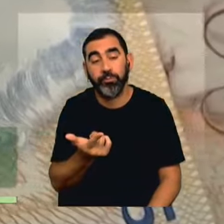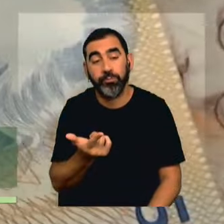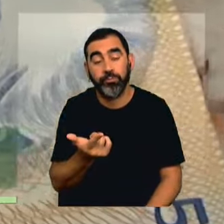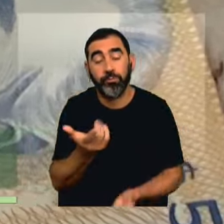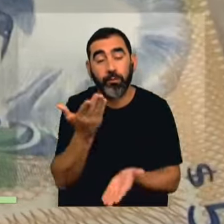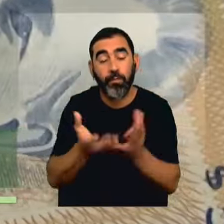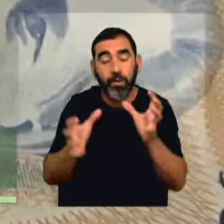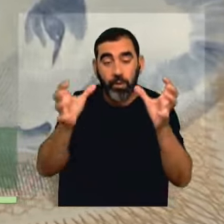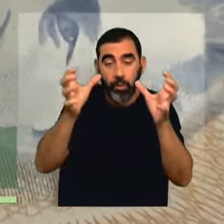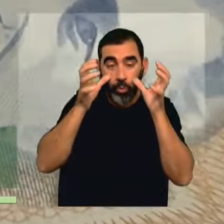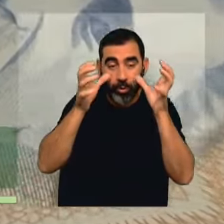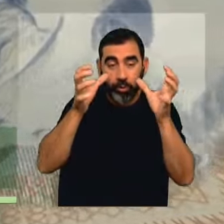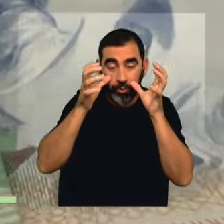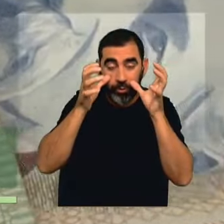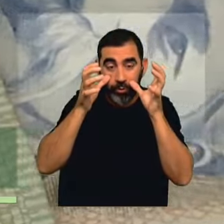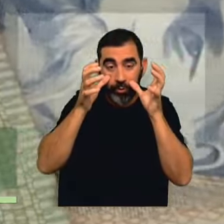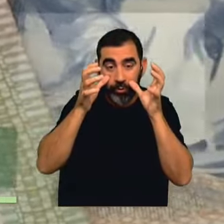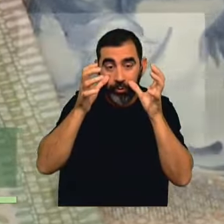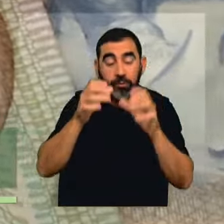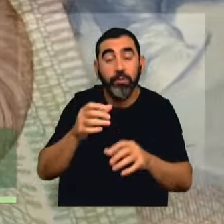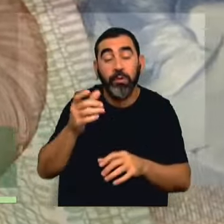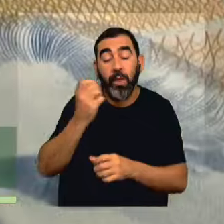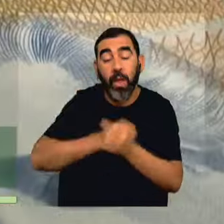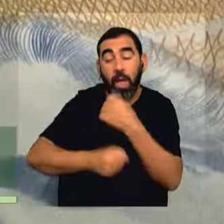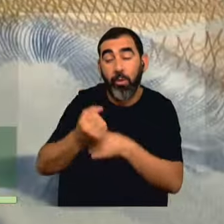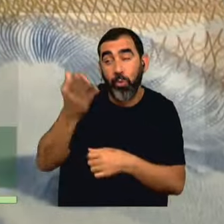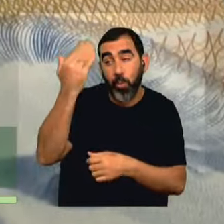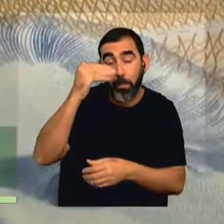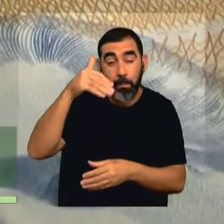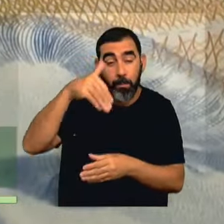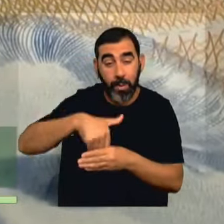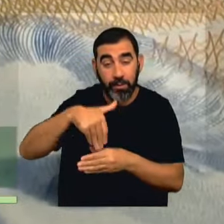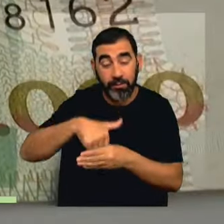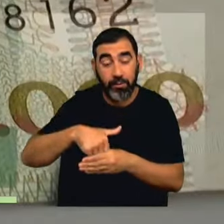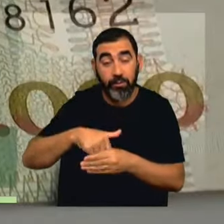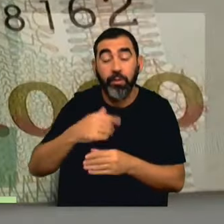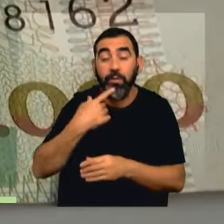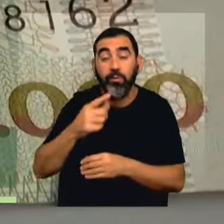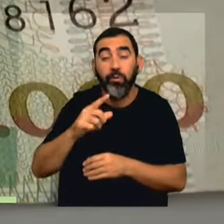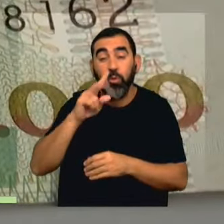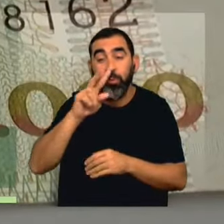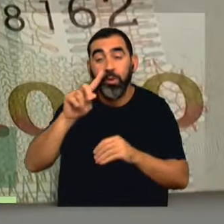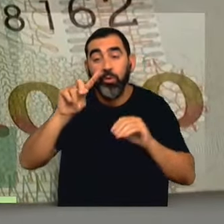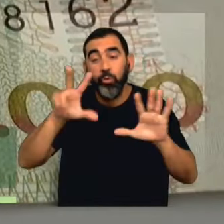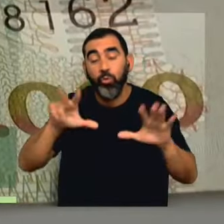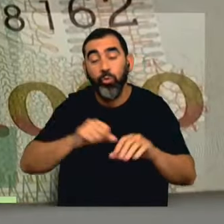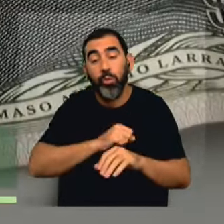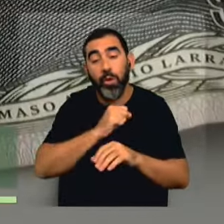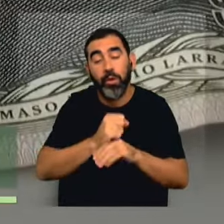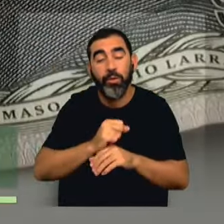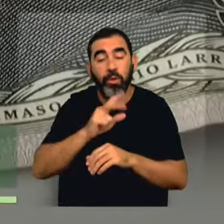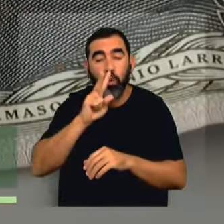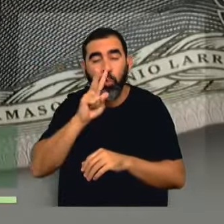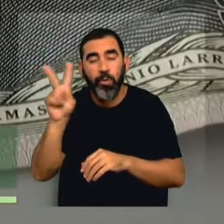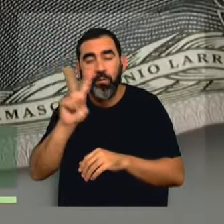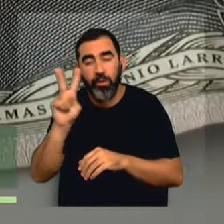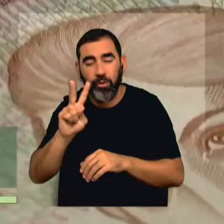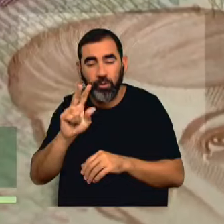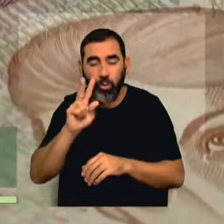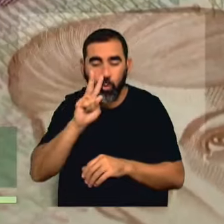de riesgo que aprobó la cena el año pasado dice que el 2018 al 2000 Supongo 2022 no